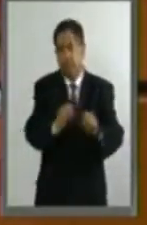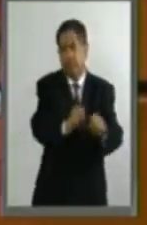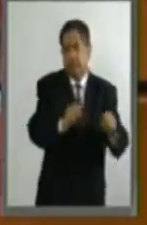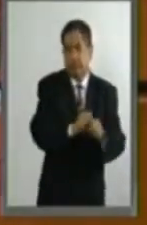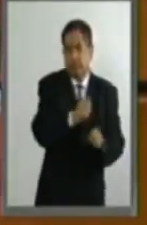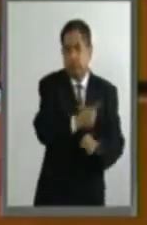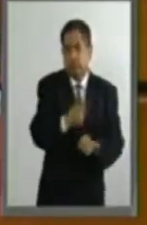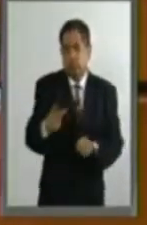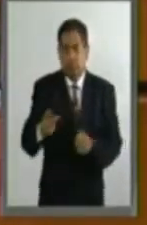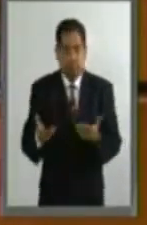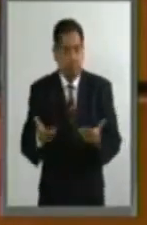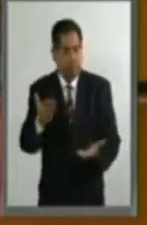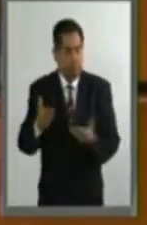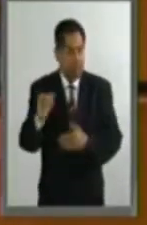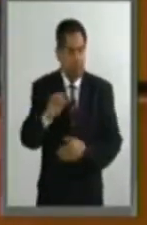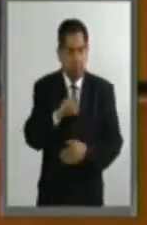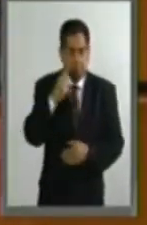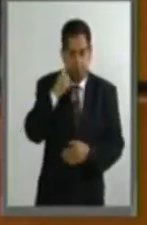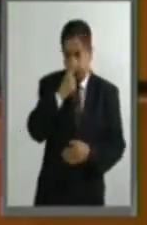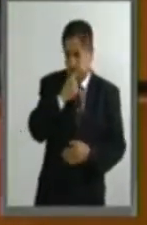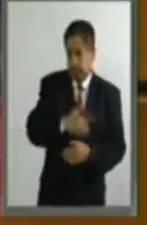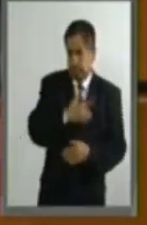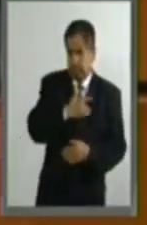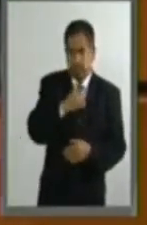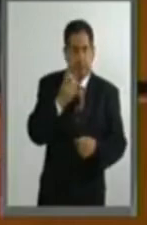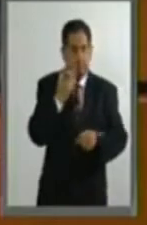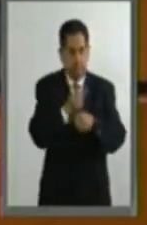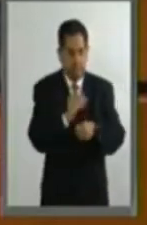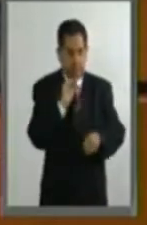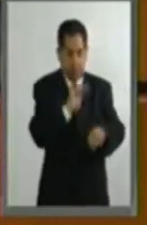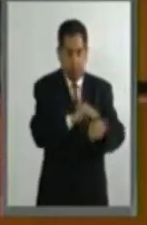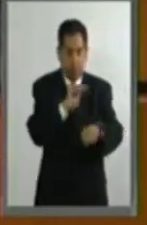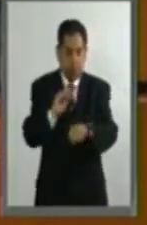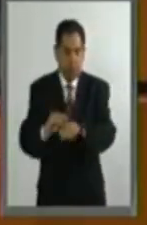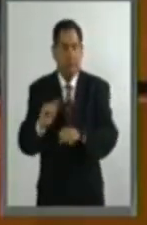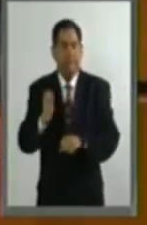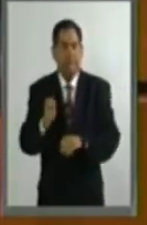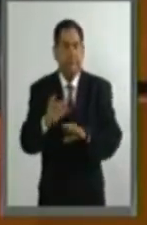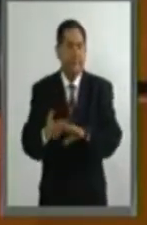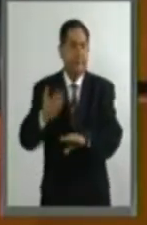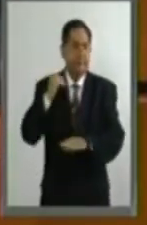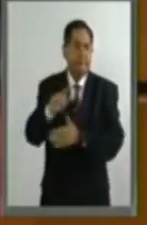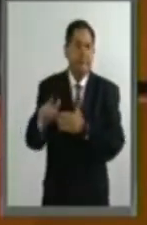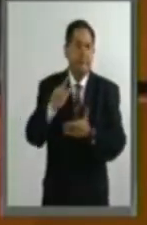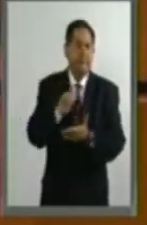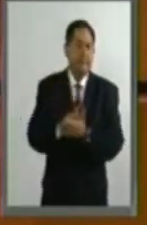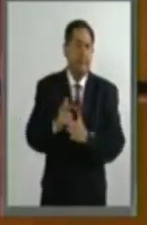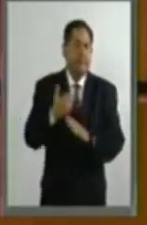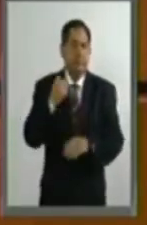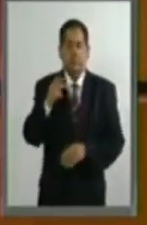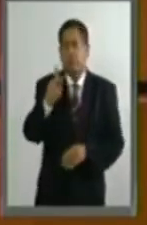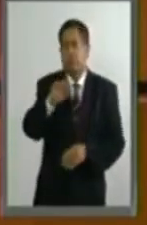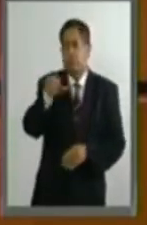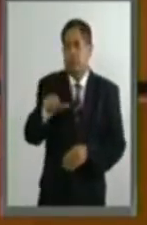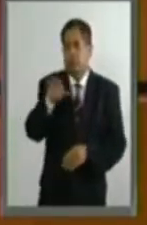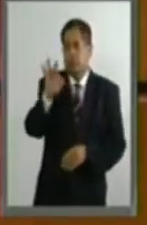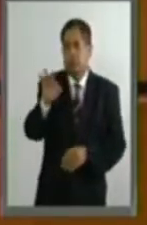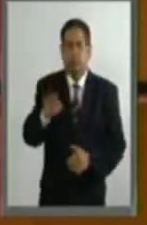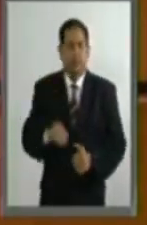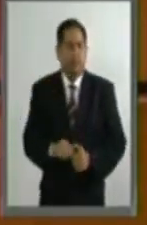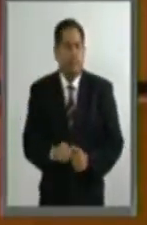regionales que ya se crearon con motivo de la reforma de la Ley Orgánica del Poder Judicial de la